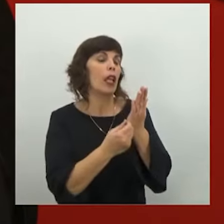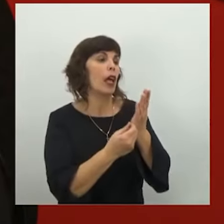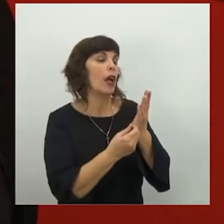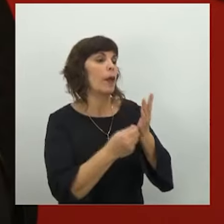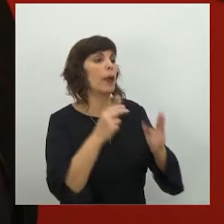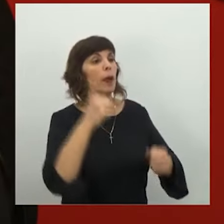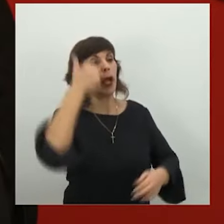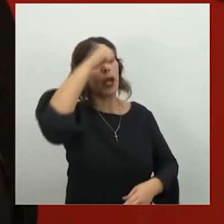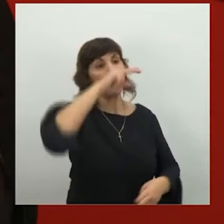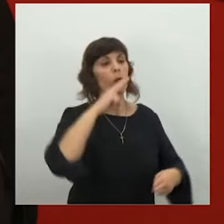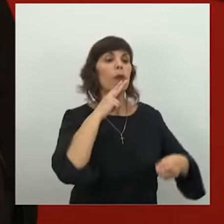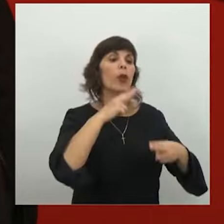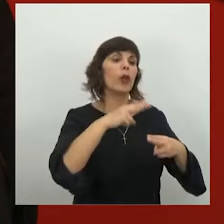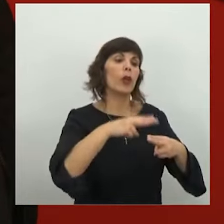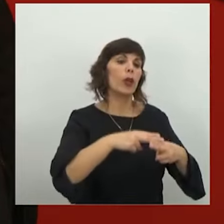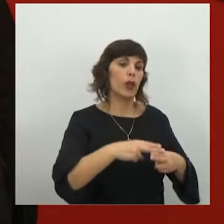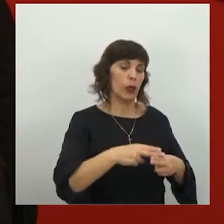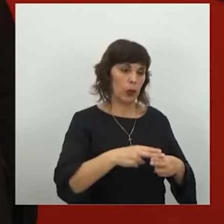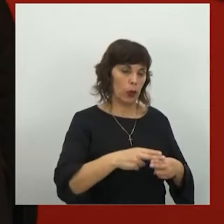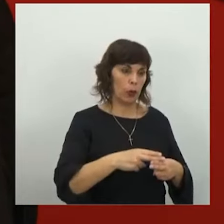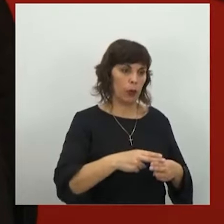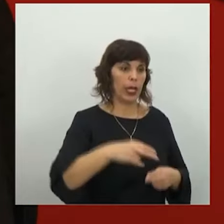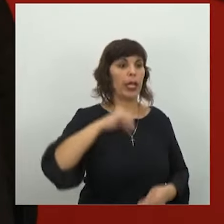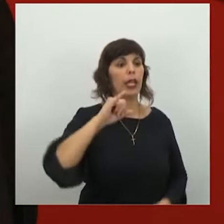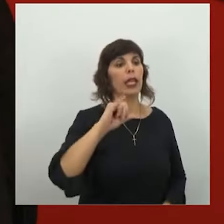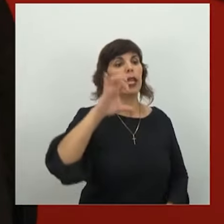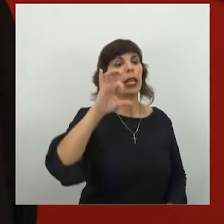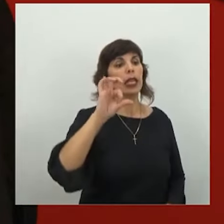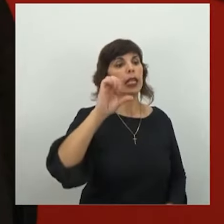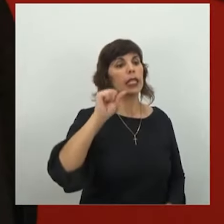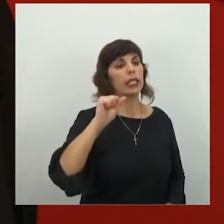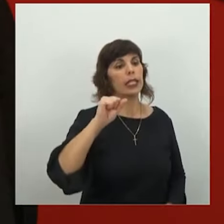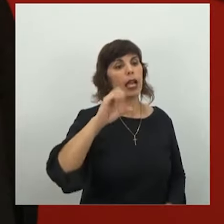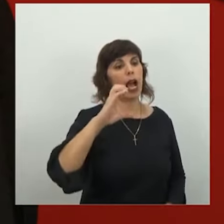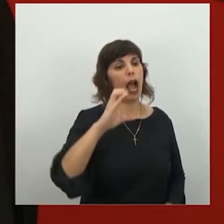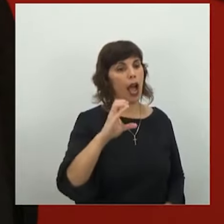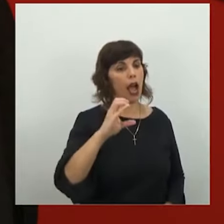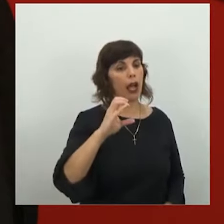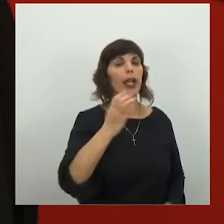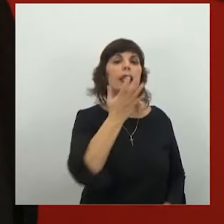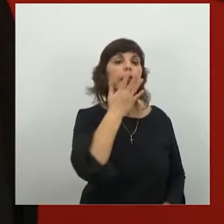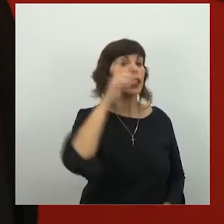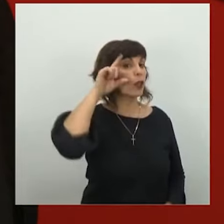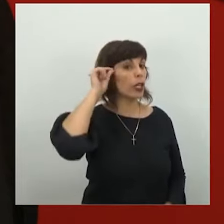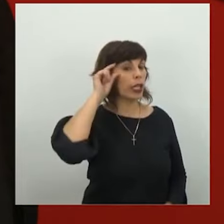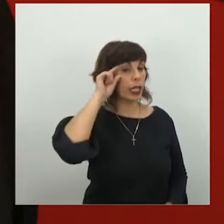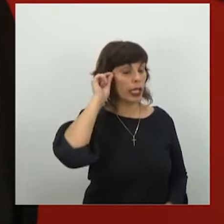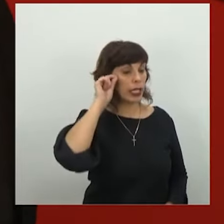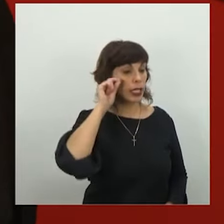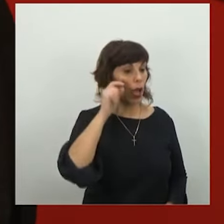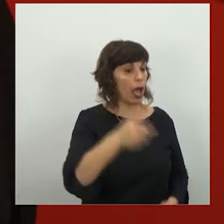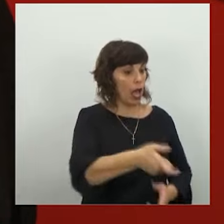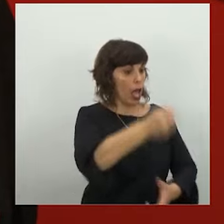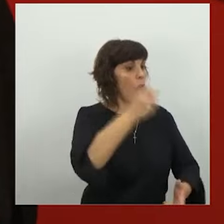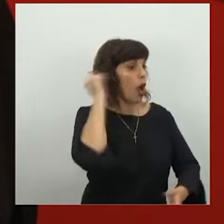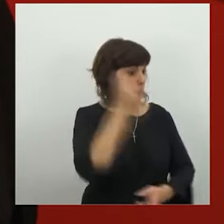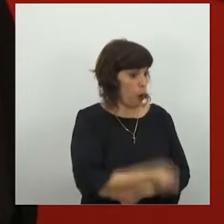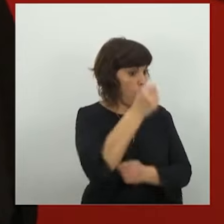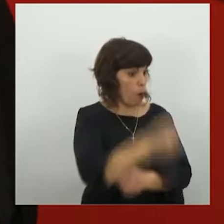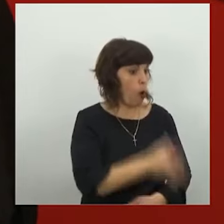filisteos ensuciaron, taparon, sellaron a los pozos. Y si tú quieres